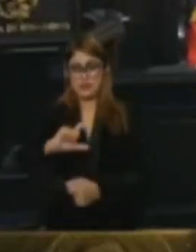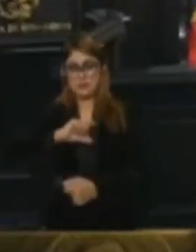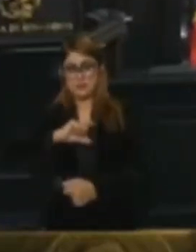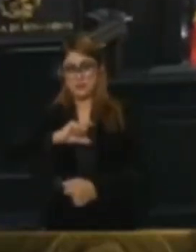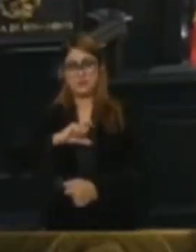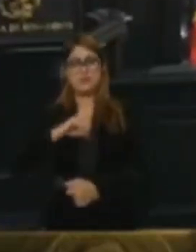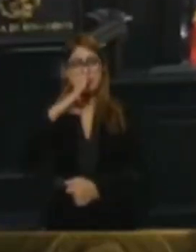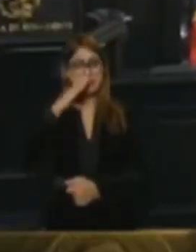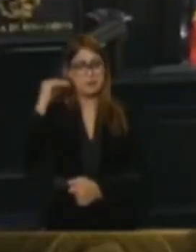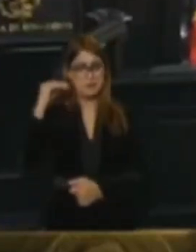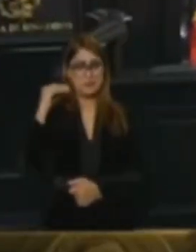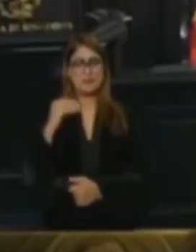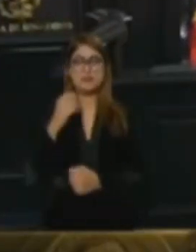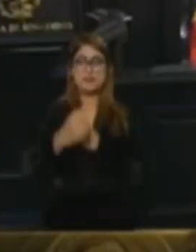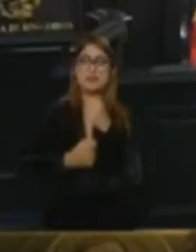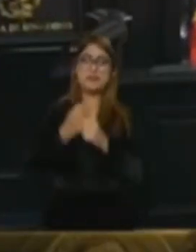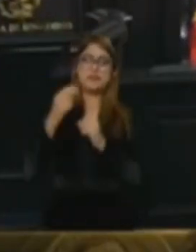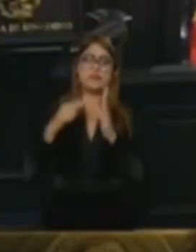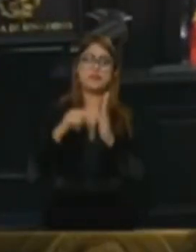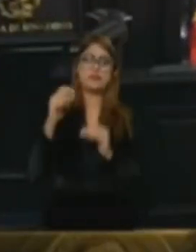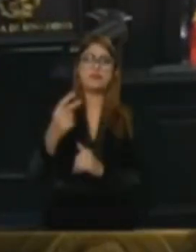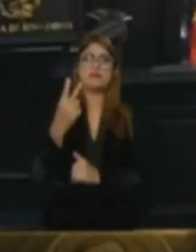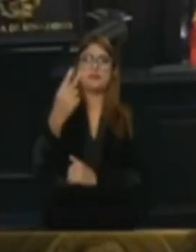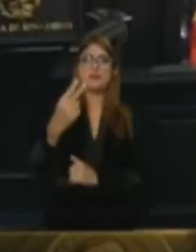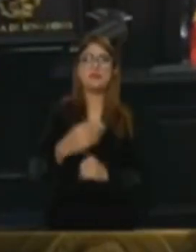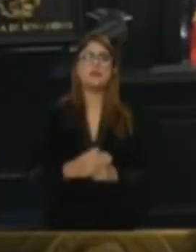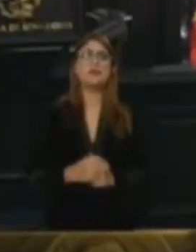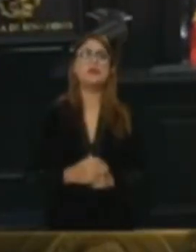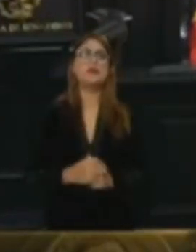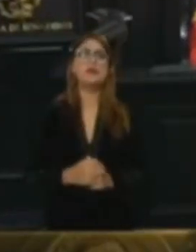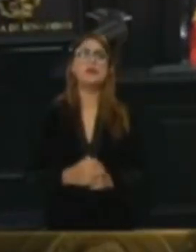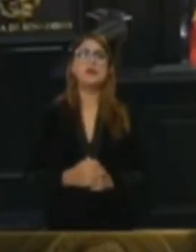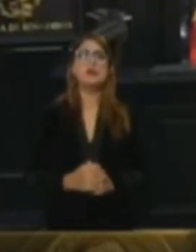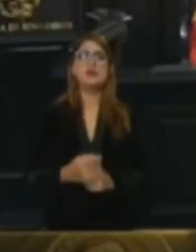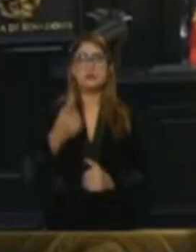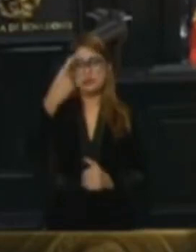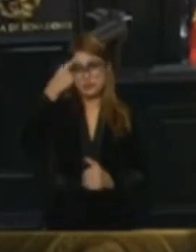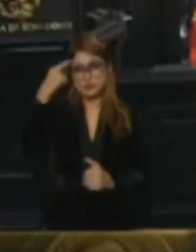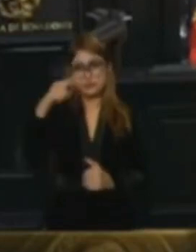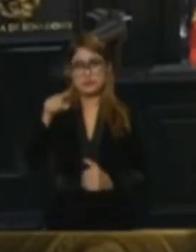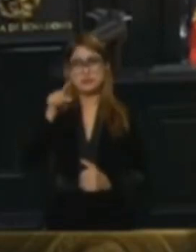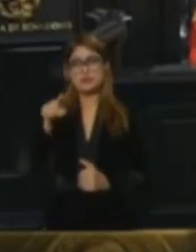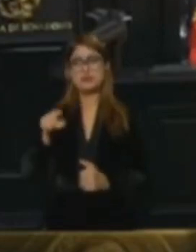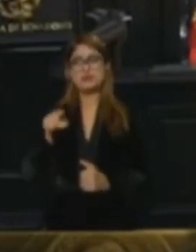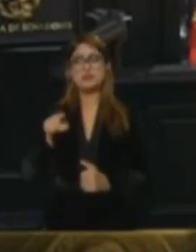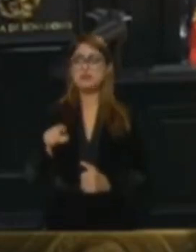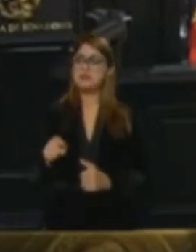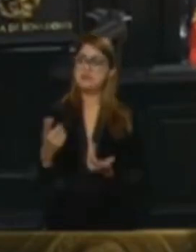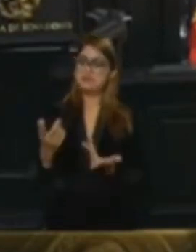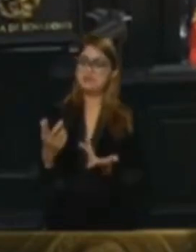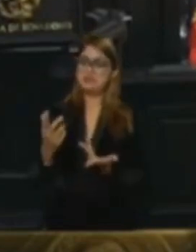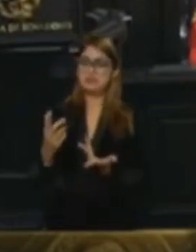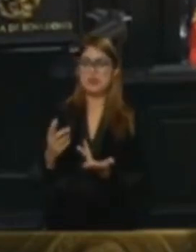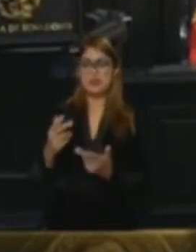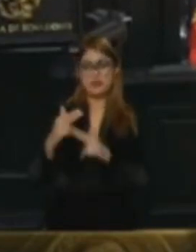Belisario Domínguez 2022, para referirse a la trayectoria de la escritora